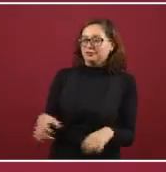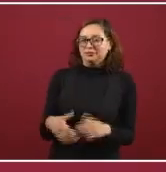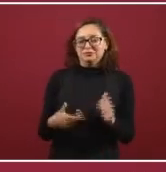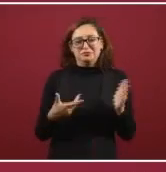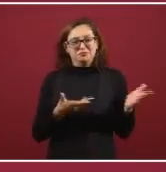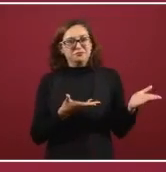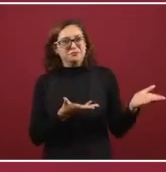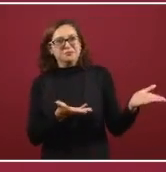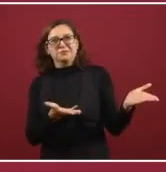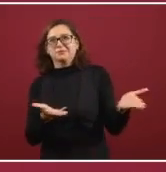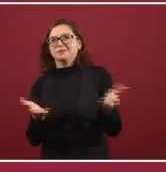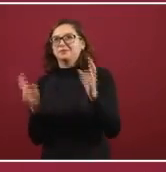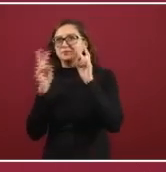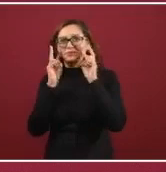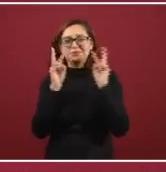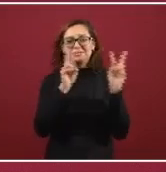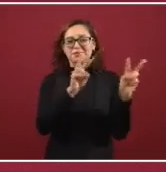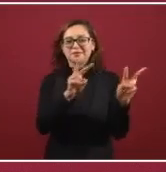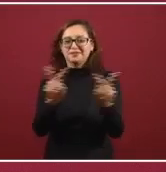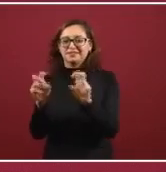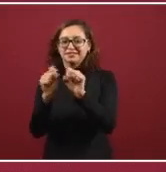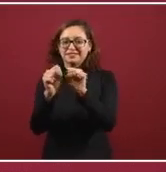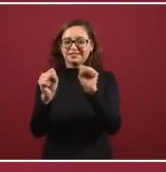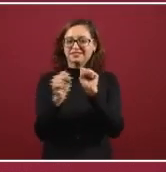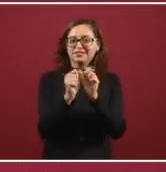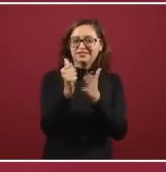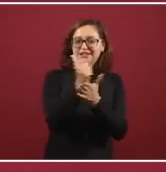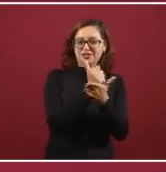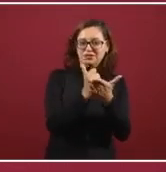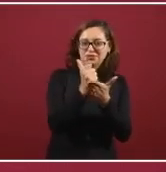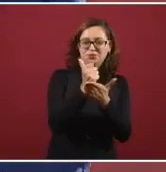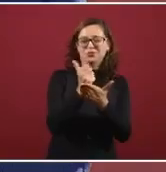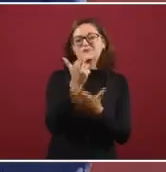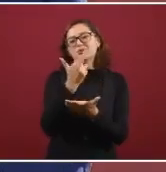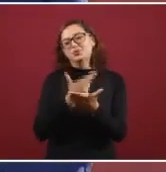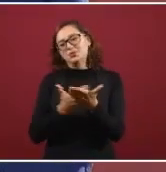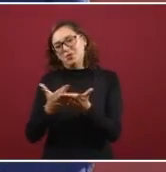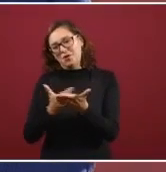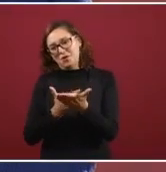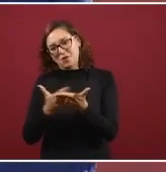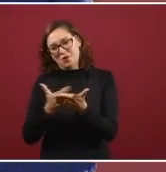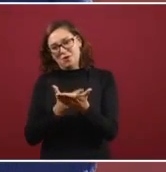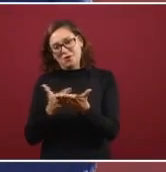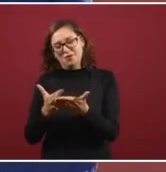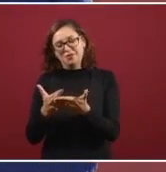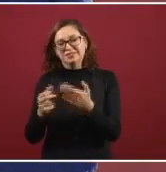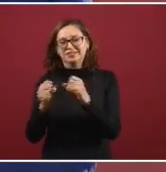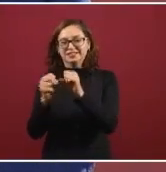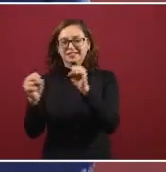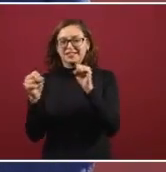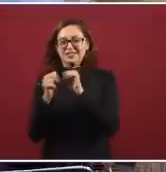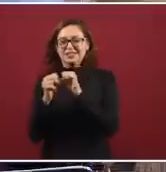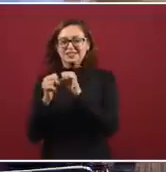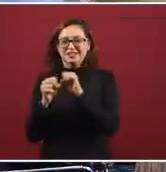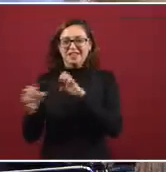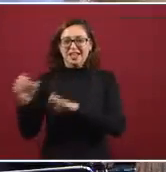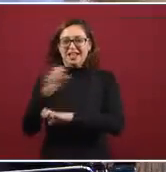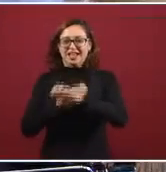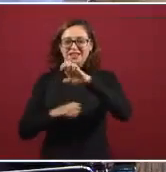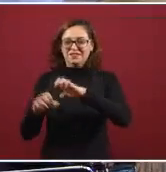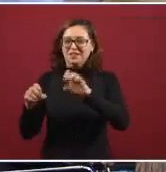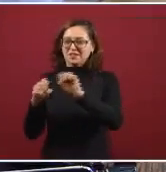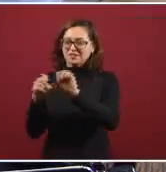el salón azul, el salón rosa, el salón de embajadores, el salón